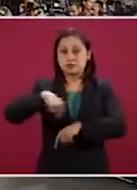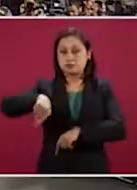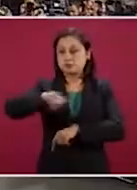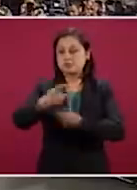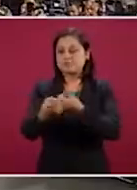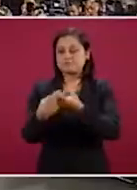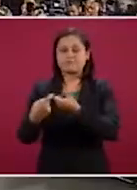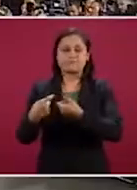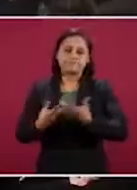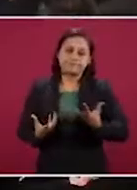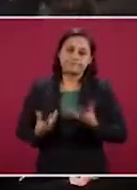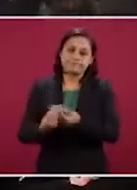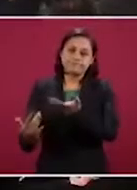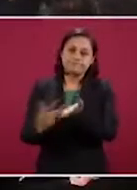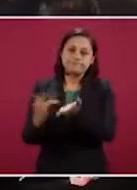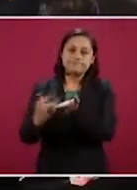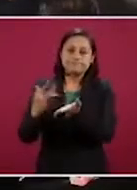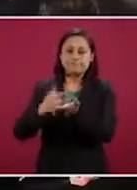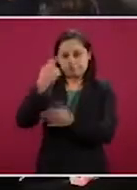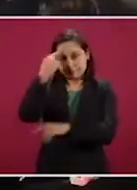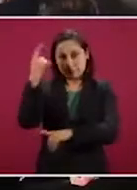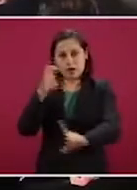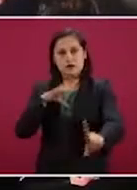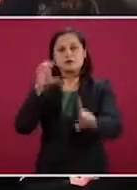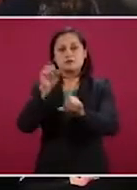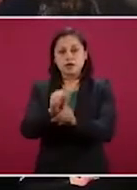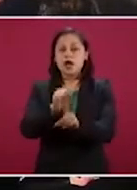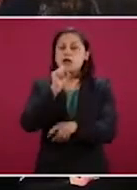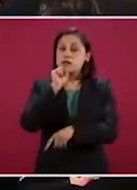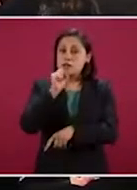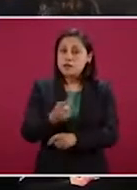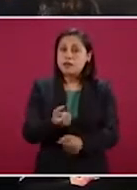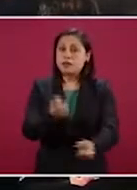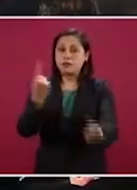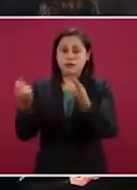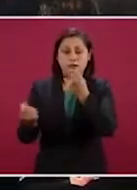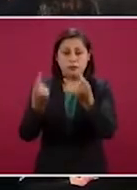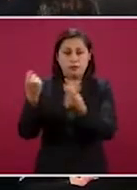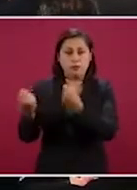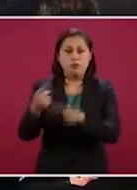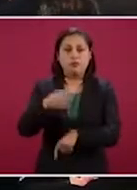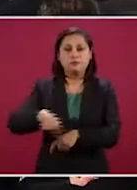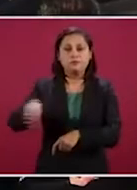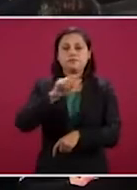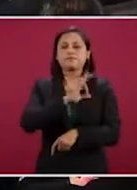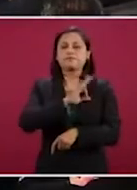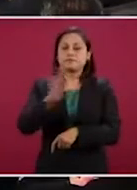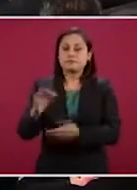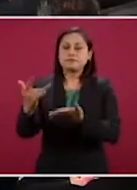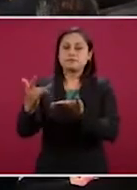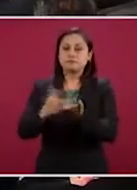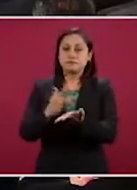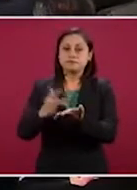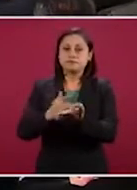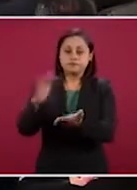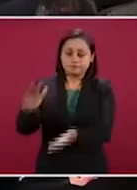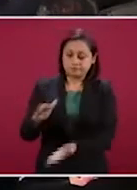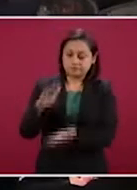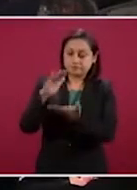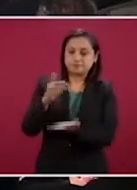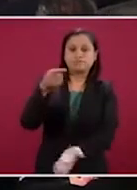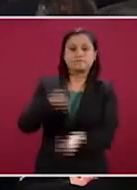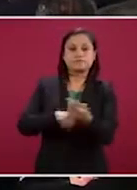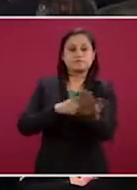así como a todos aquellos que de alguna manera han apoyado la integración de este primer paquete de proyectos.